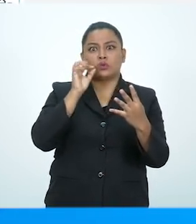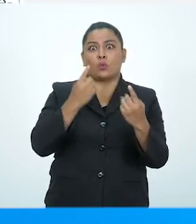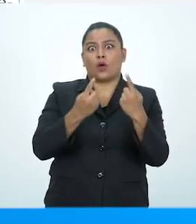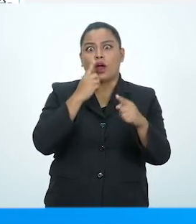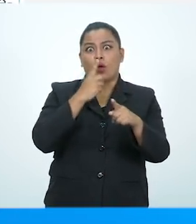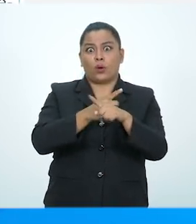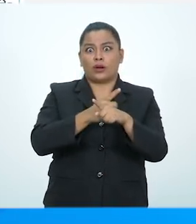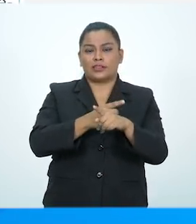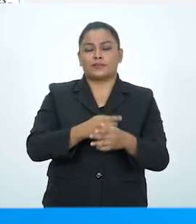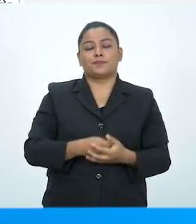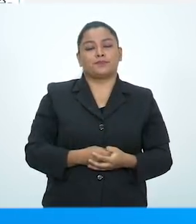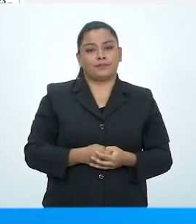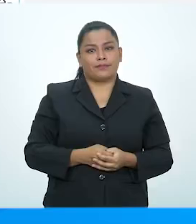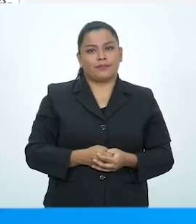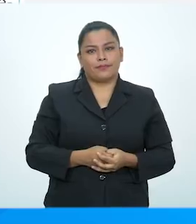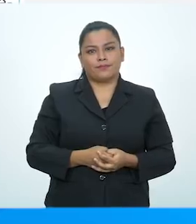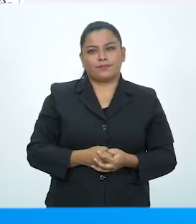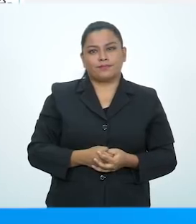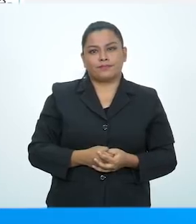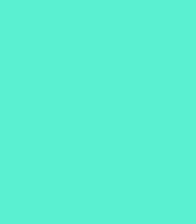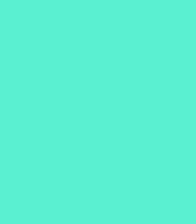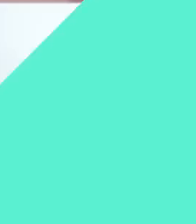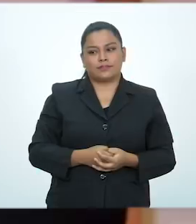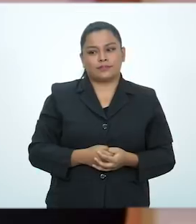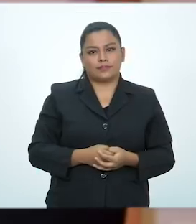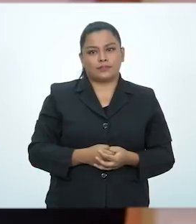la respuesta correcta.